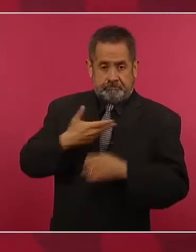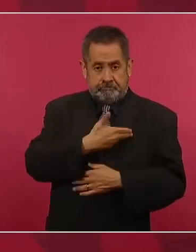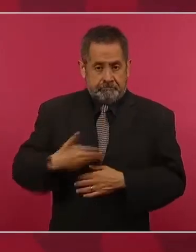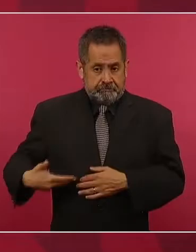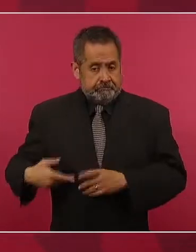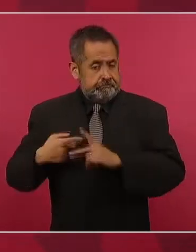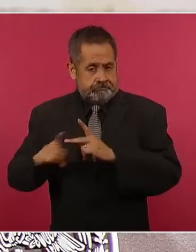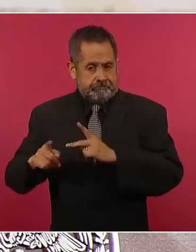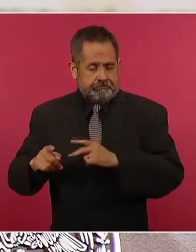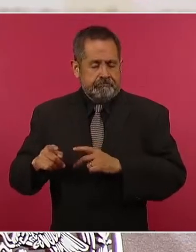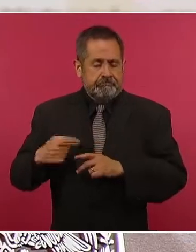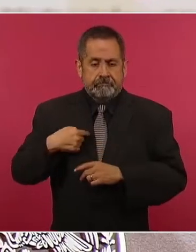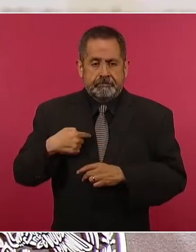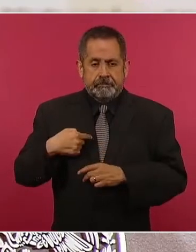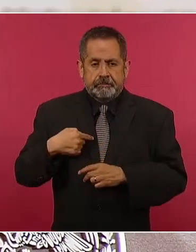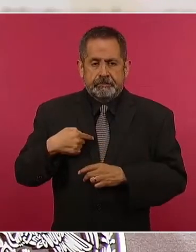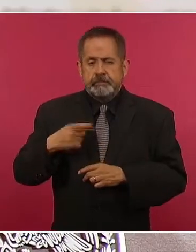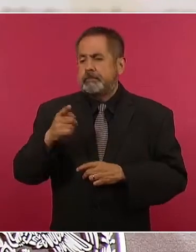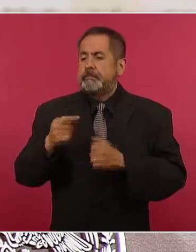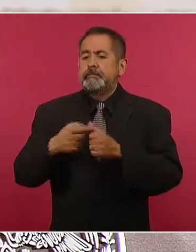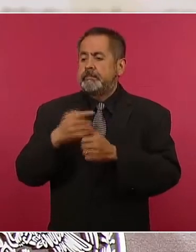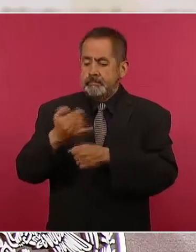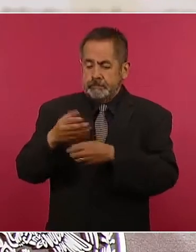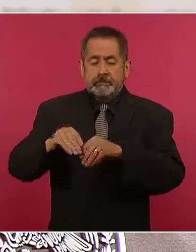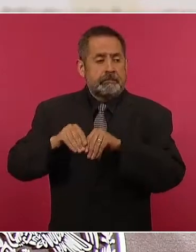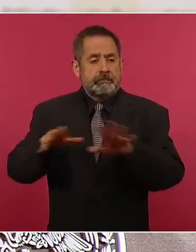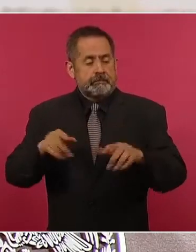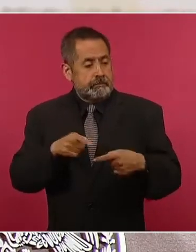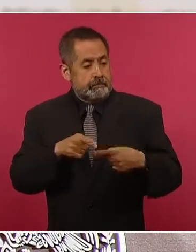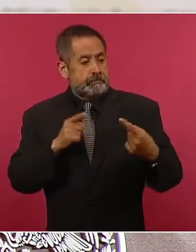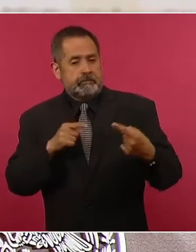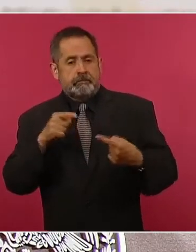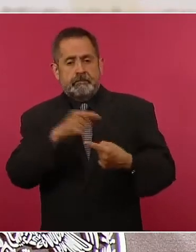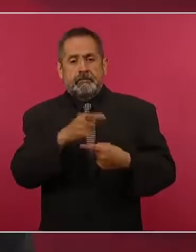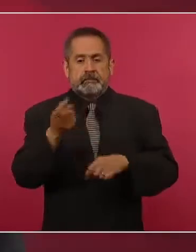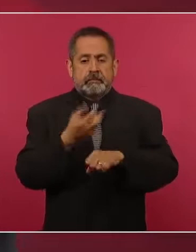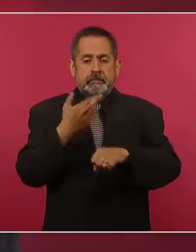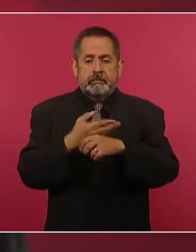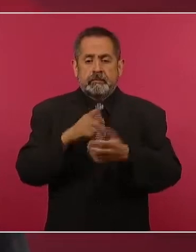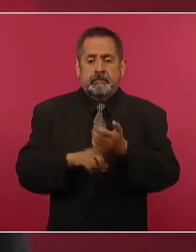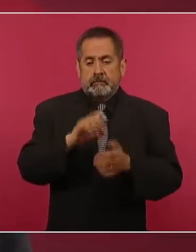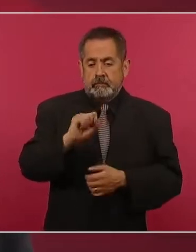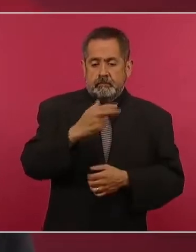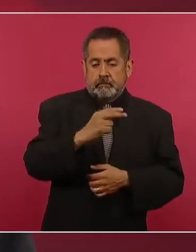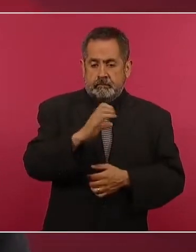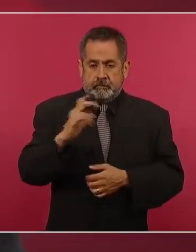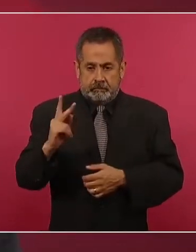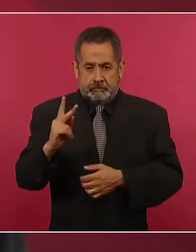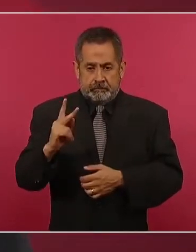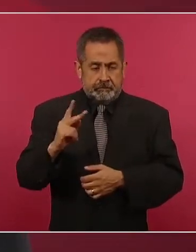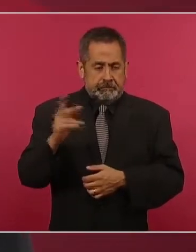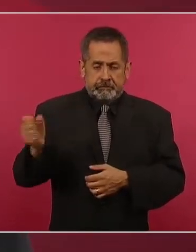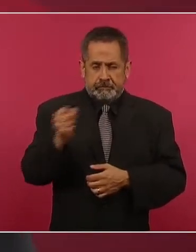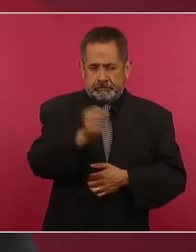el primer diferendo que tuve con el secretario de Hacienda que habíamos nosotros